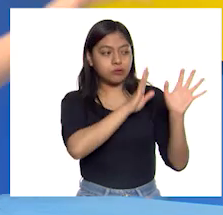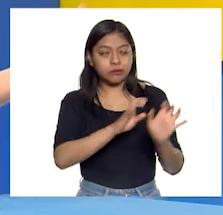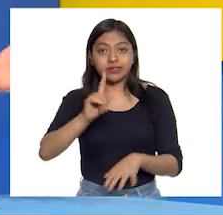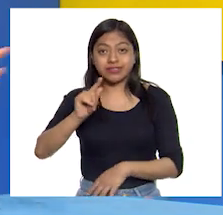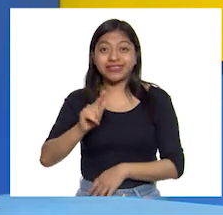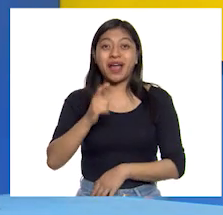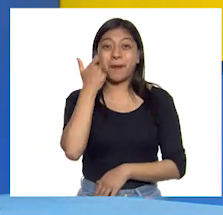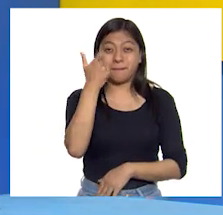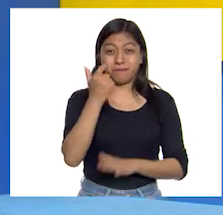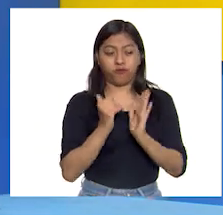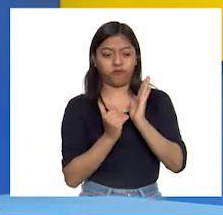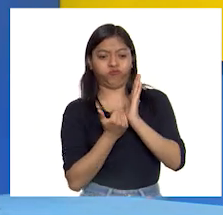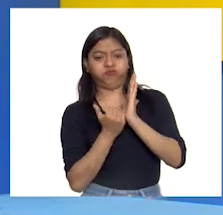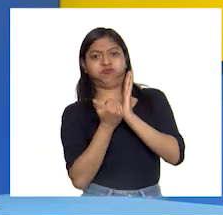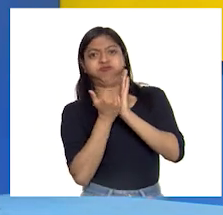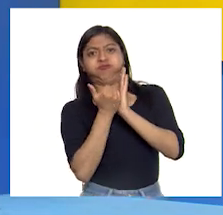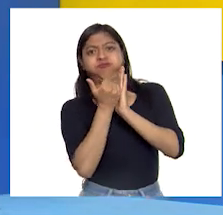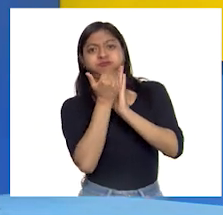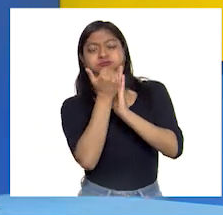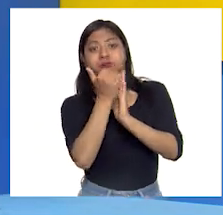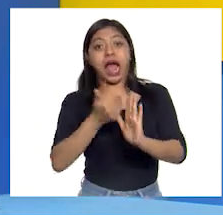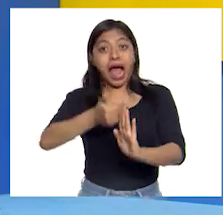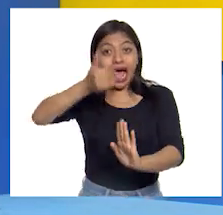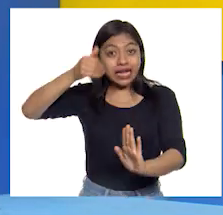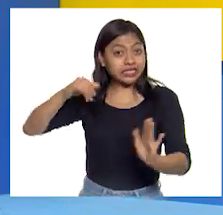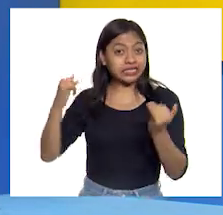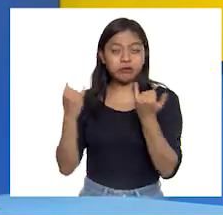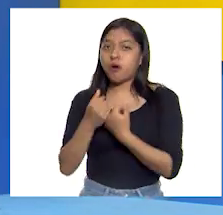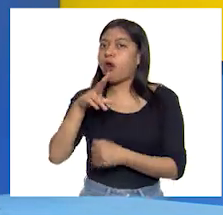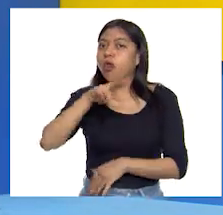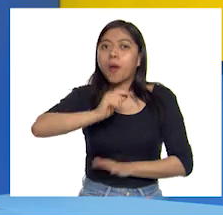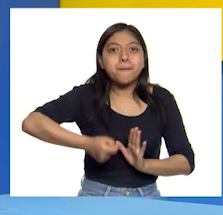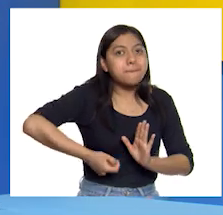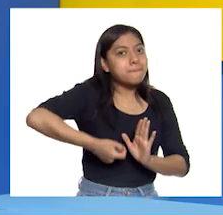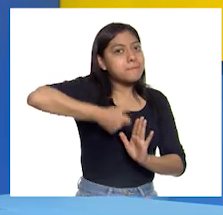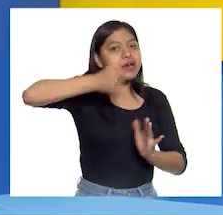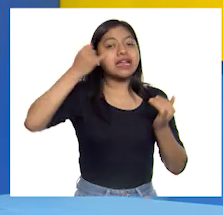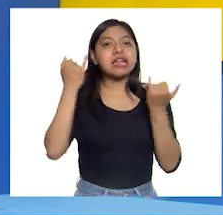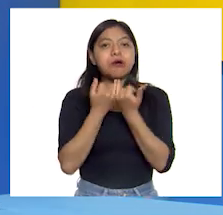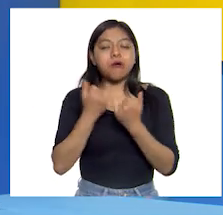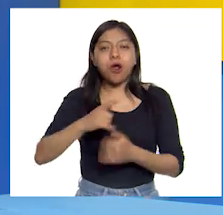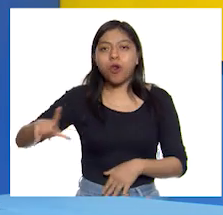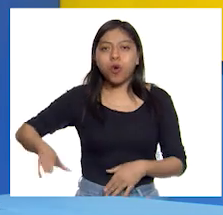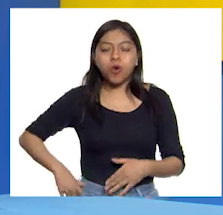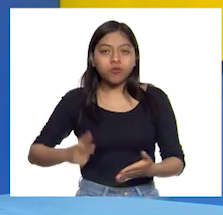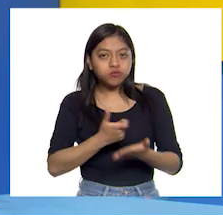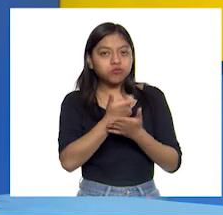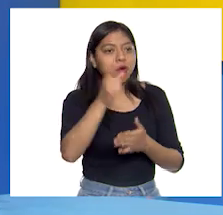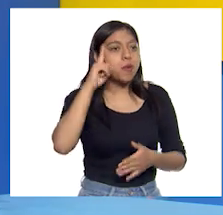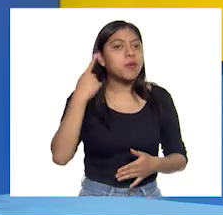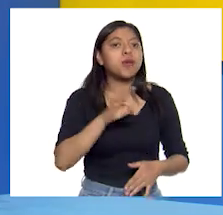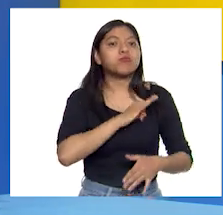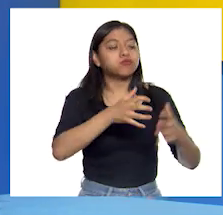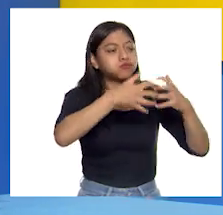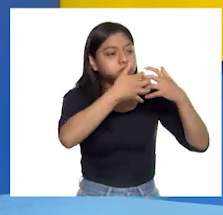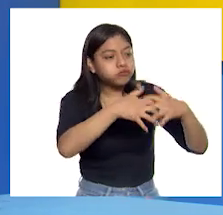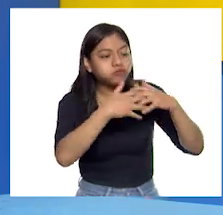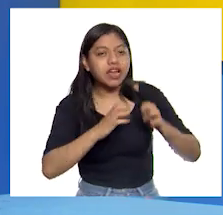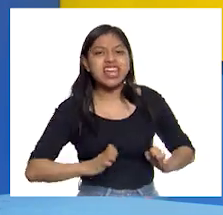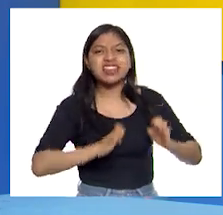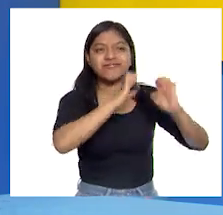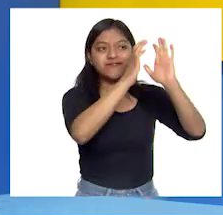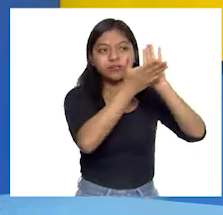con esas materias primas, en lugar de vendérselas a otros países. Maestra, ¿y este modelo funcionó?